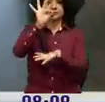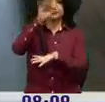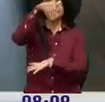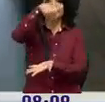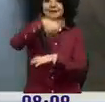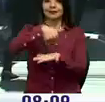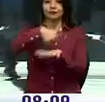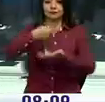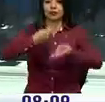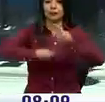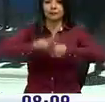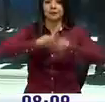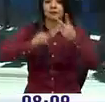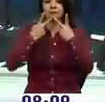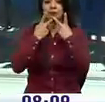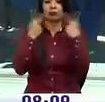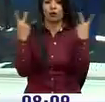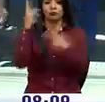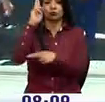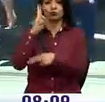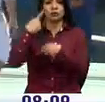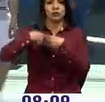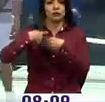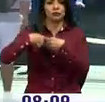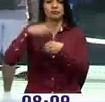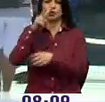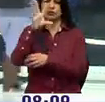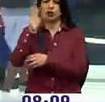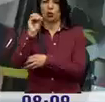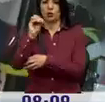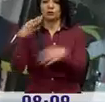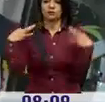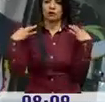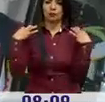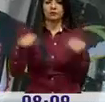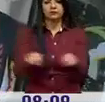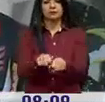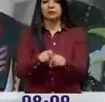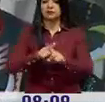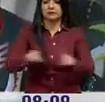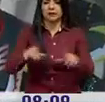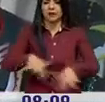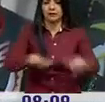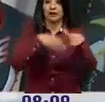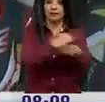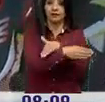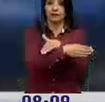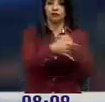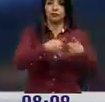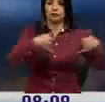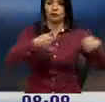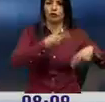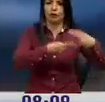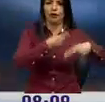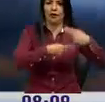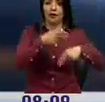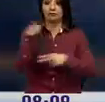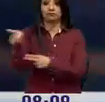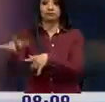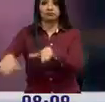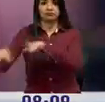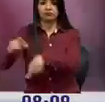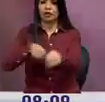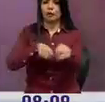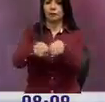centro de comercio que abarcan más de 250 locales de ropas zapatos y otros señala que la informalidad representa una